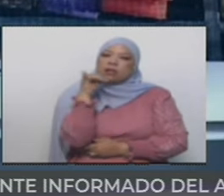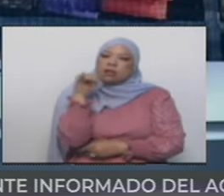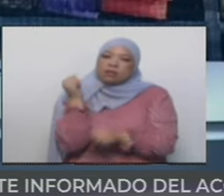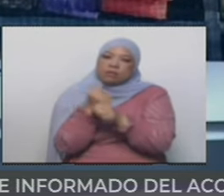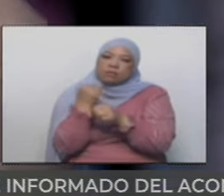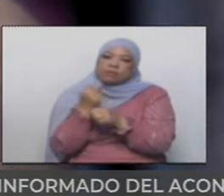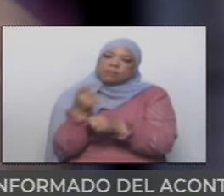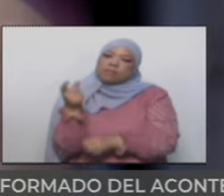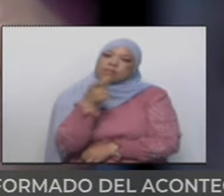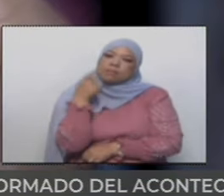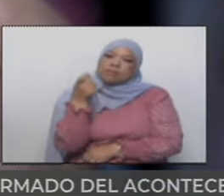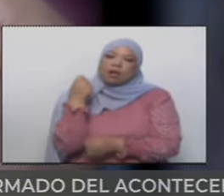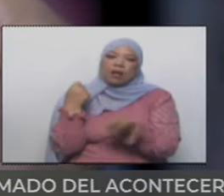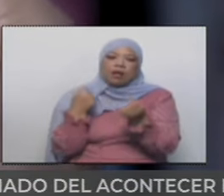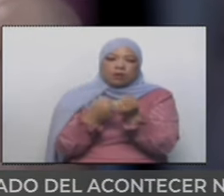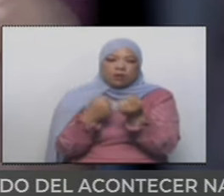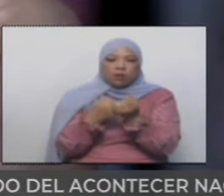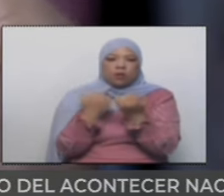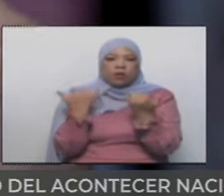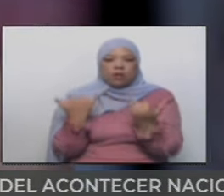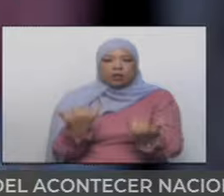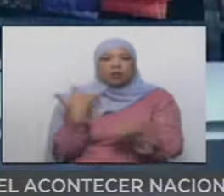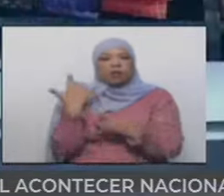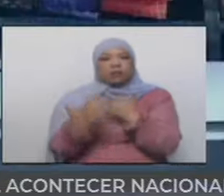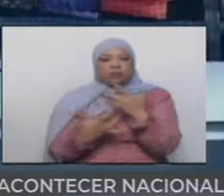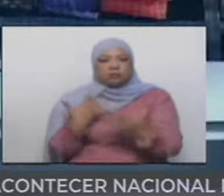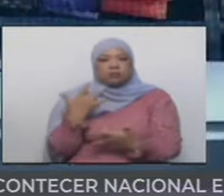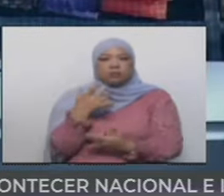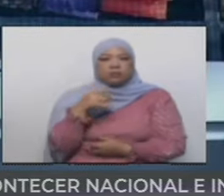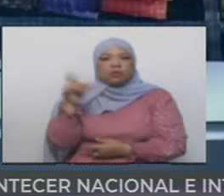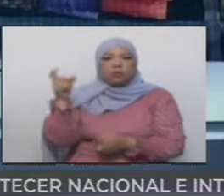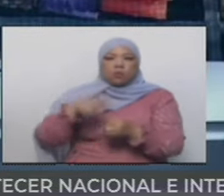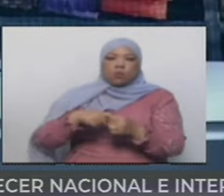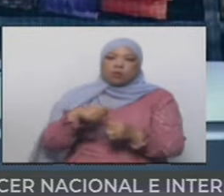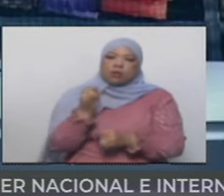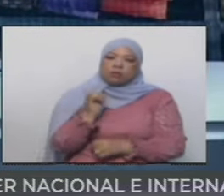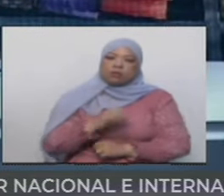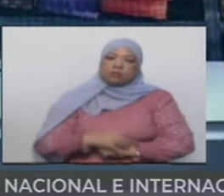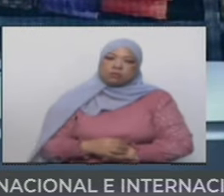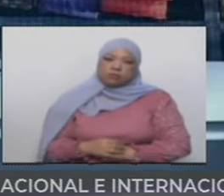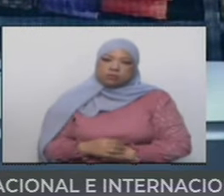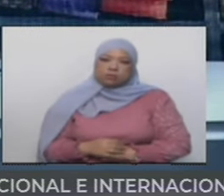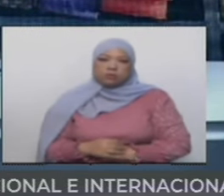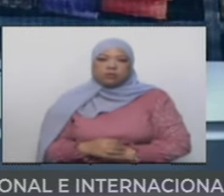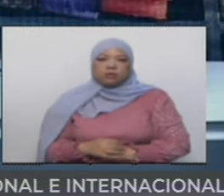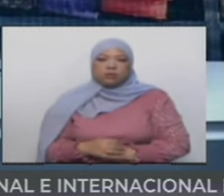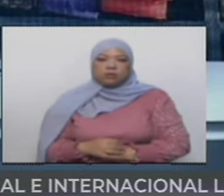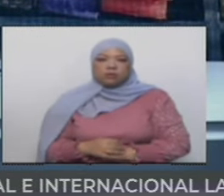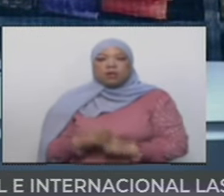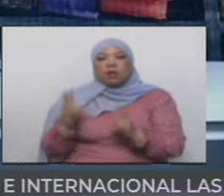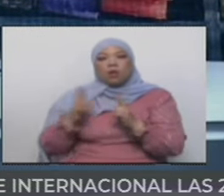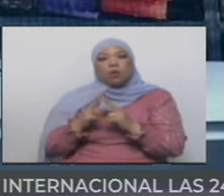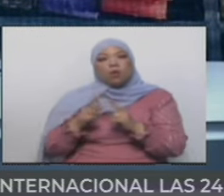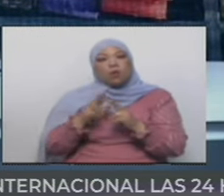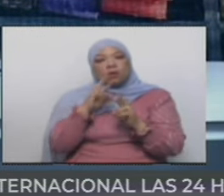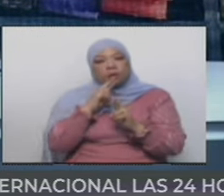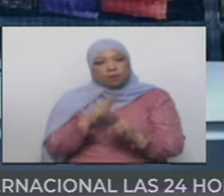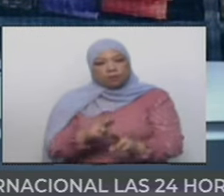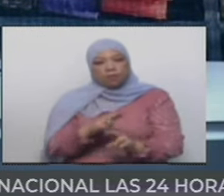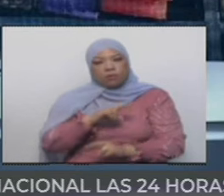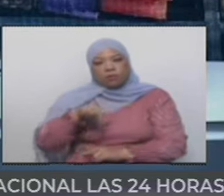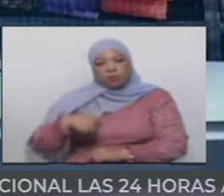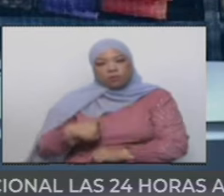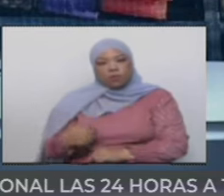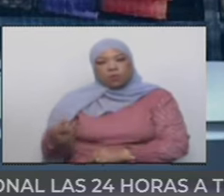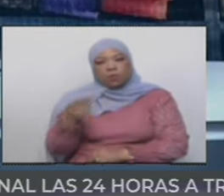No busquemos afuera lo que tenemos adentro. Con eso te respondo. No